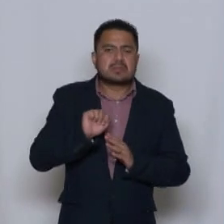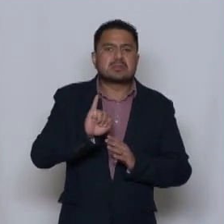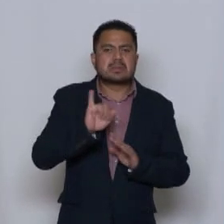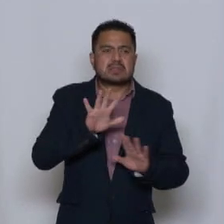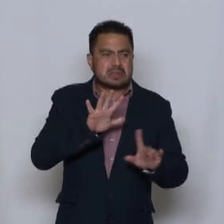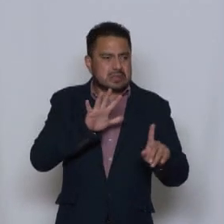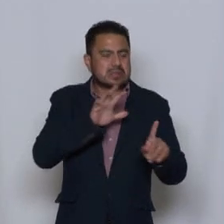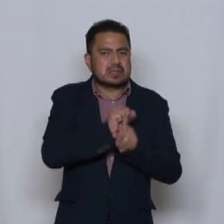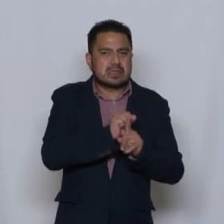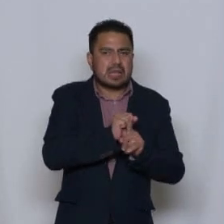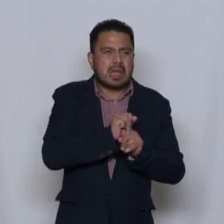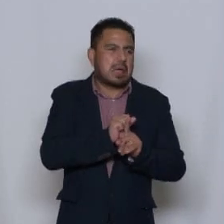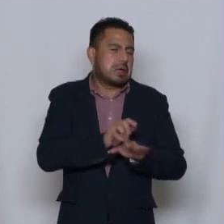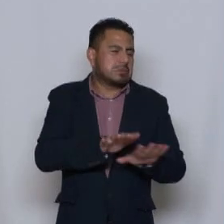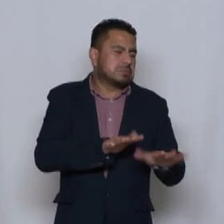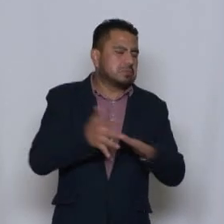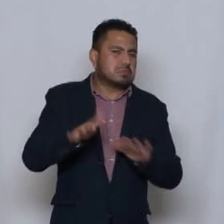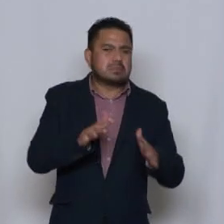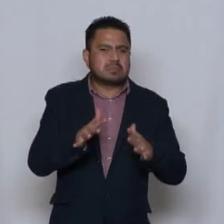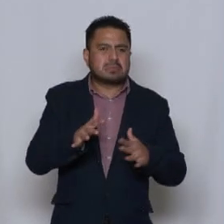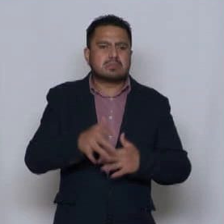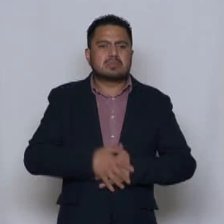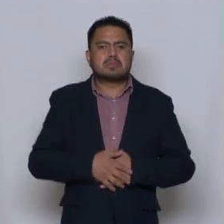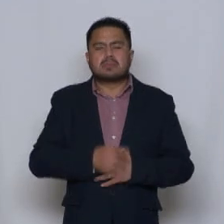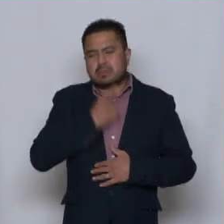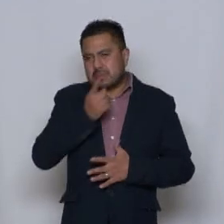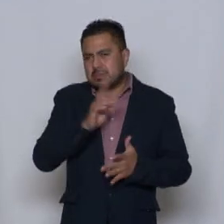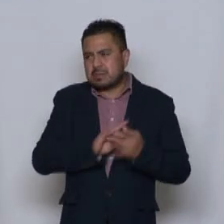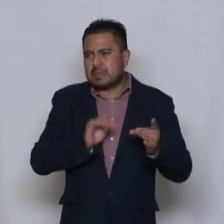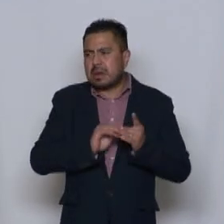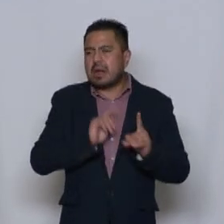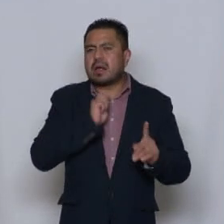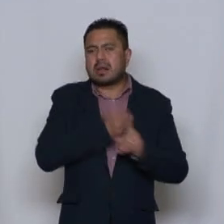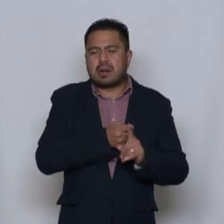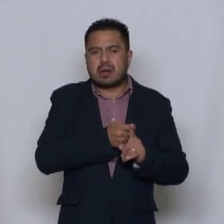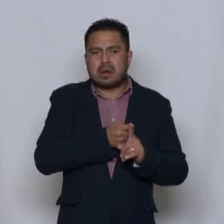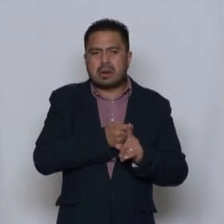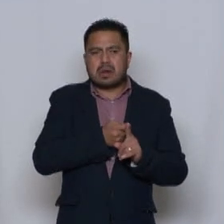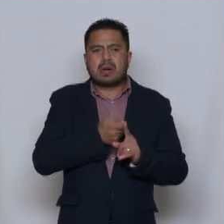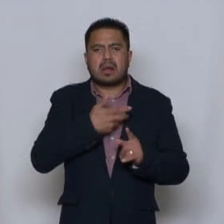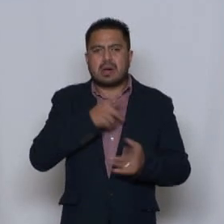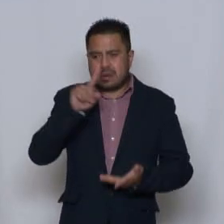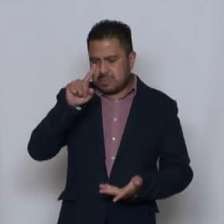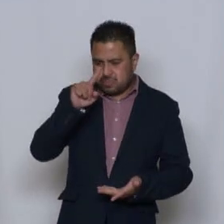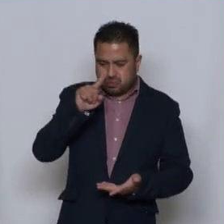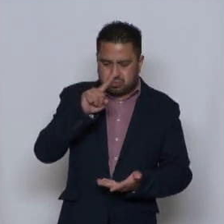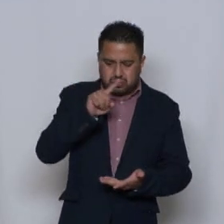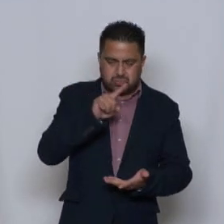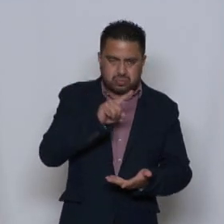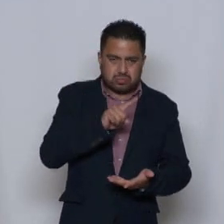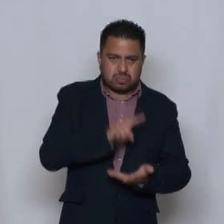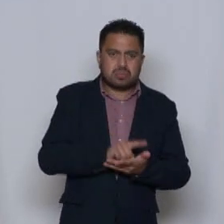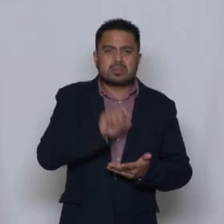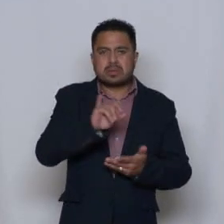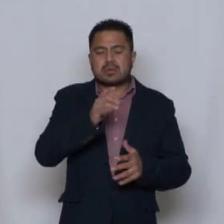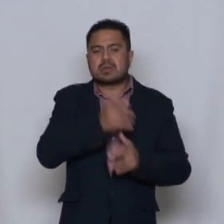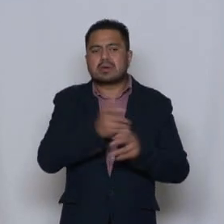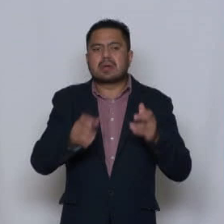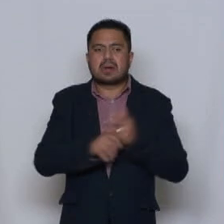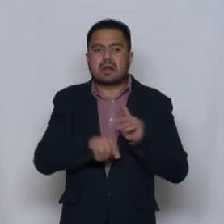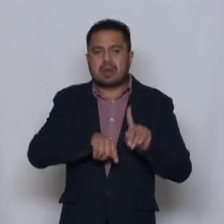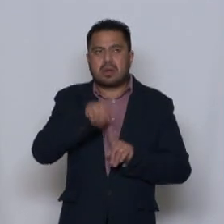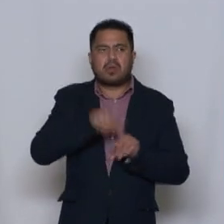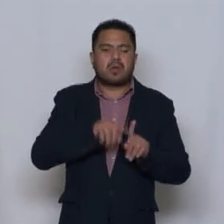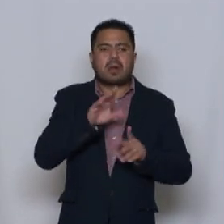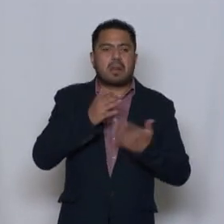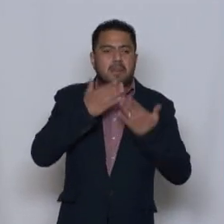llegan a hacer, digamos, llegan a aterrizar, sobre todo si las condiciones meteorológicas